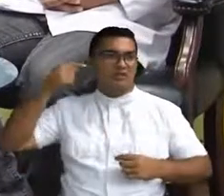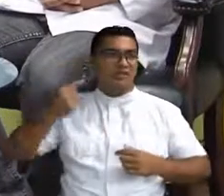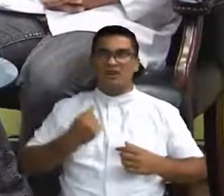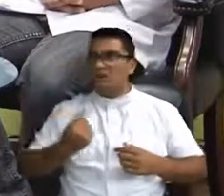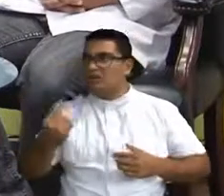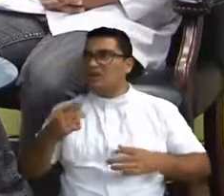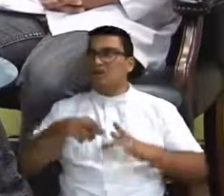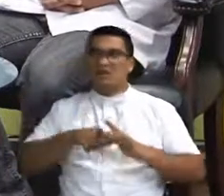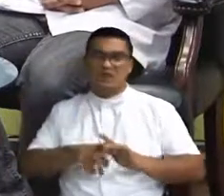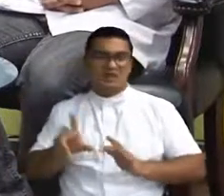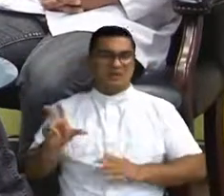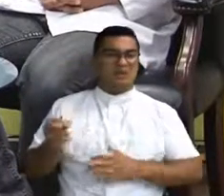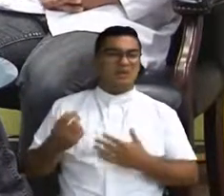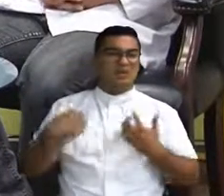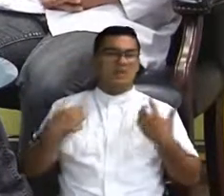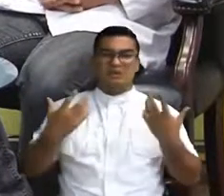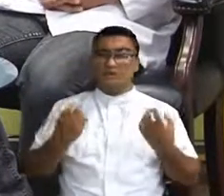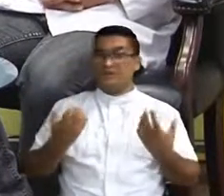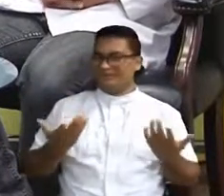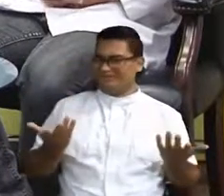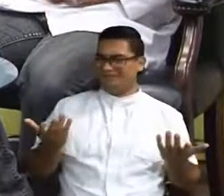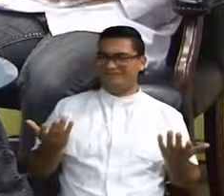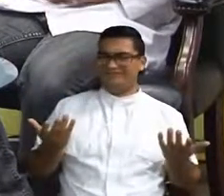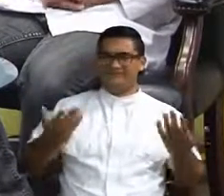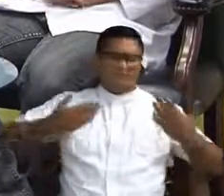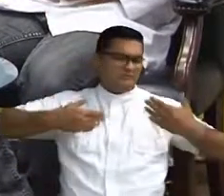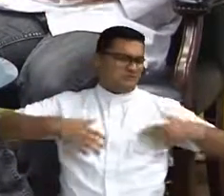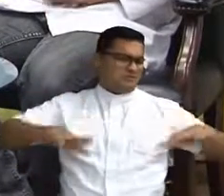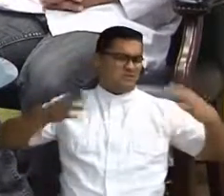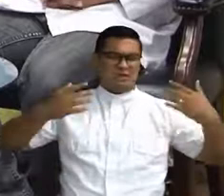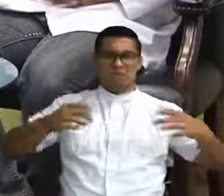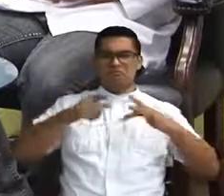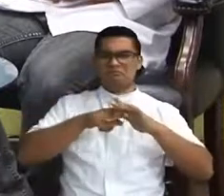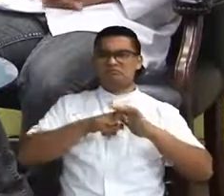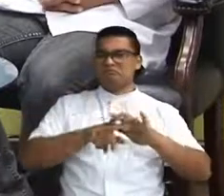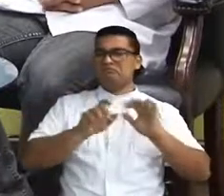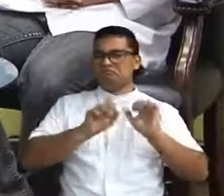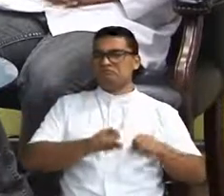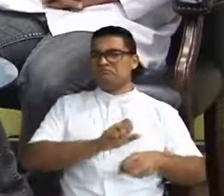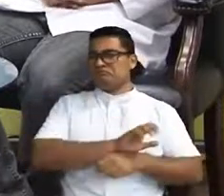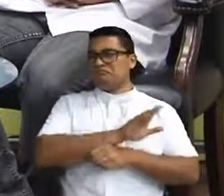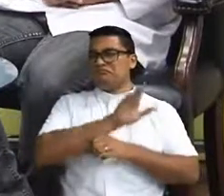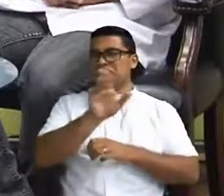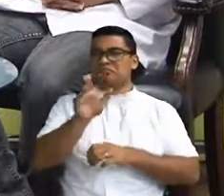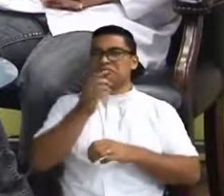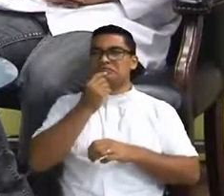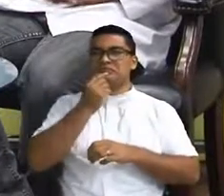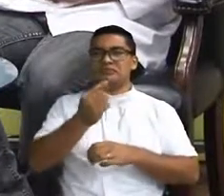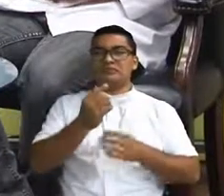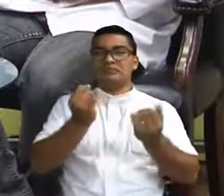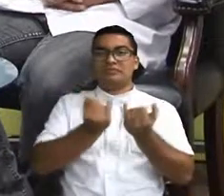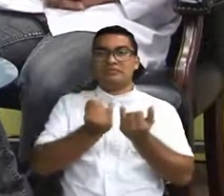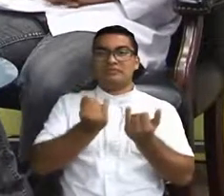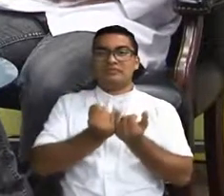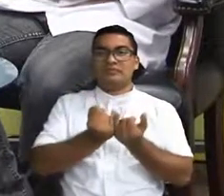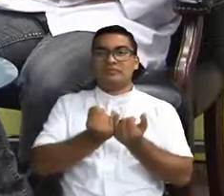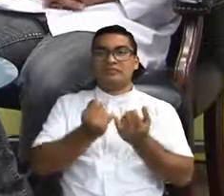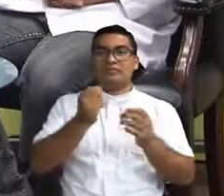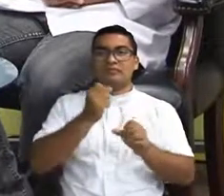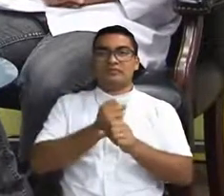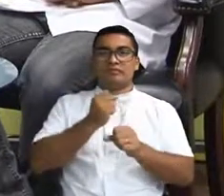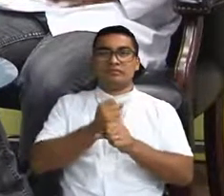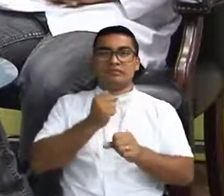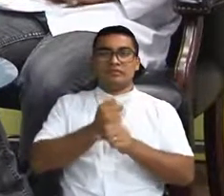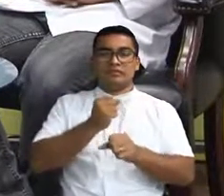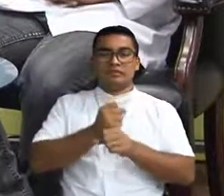es ir al loquero. No, eliminemos. A toda la población se le hace un llamado, porque cuando nosotros comenzamos a trabajar y a